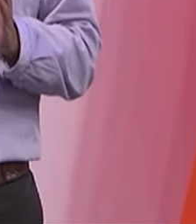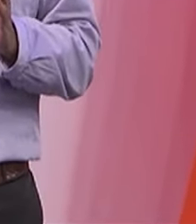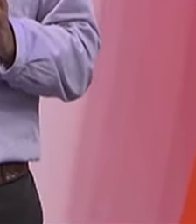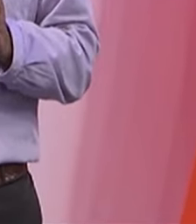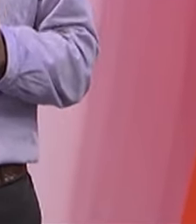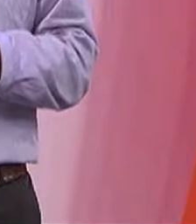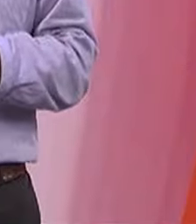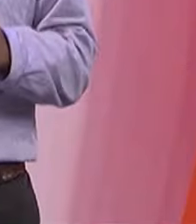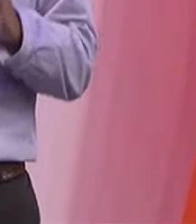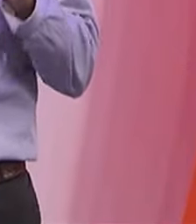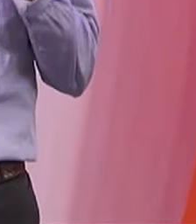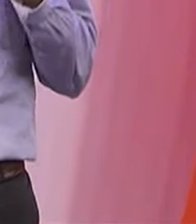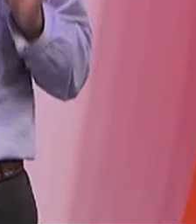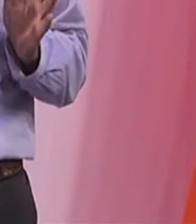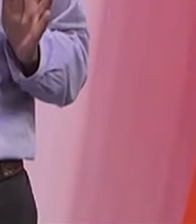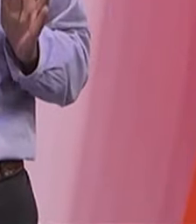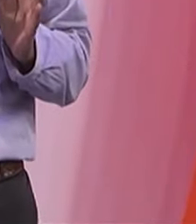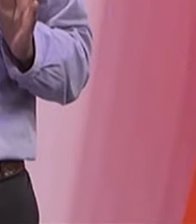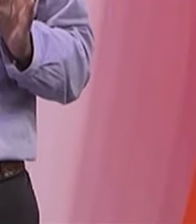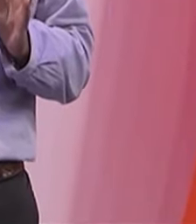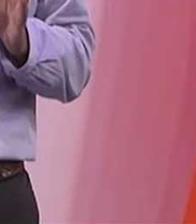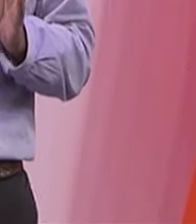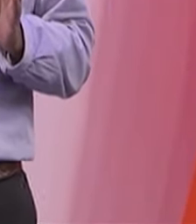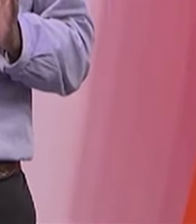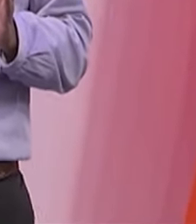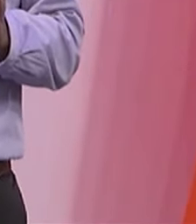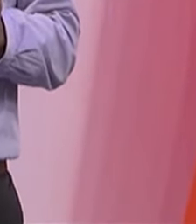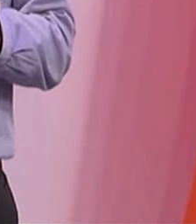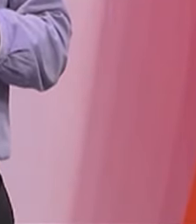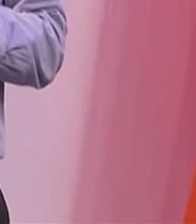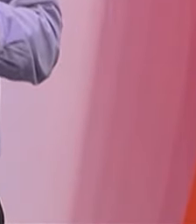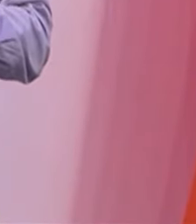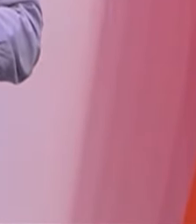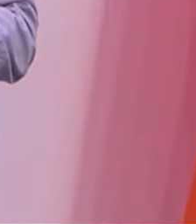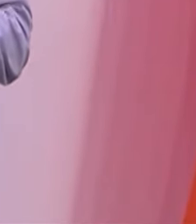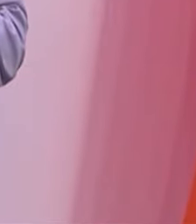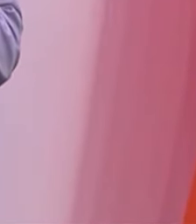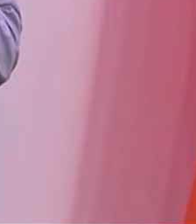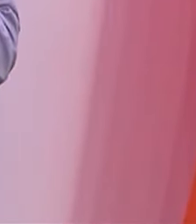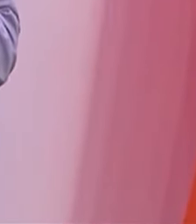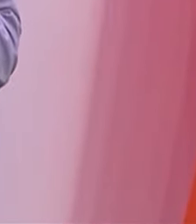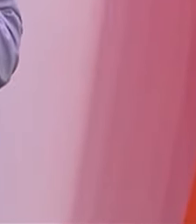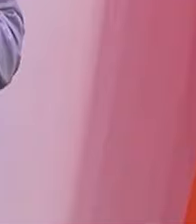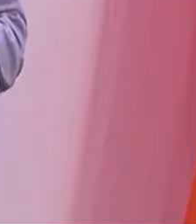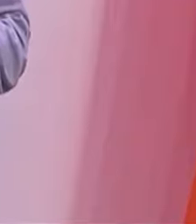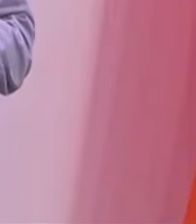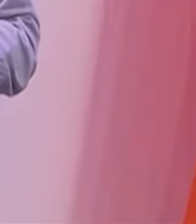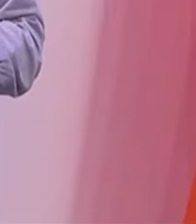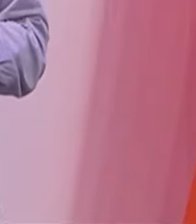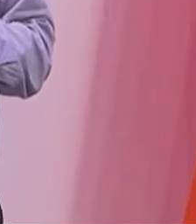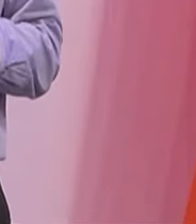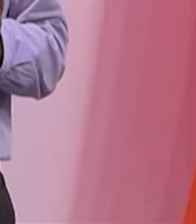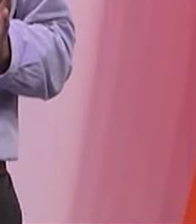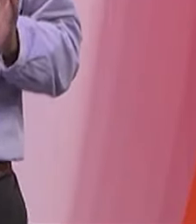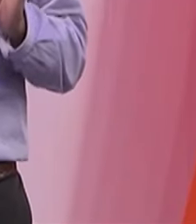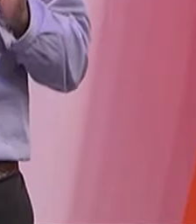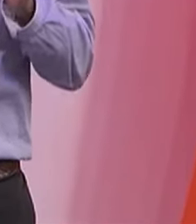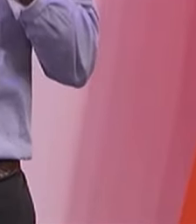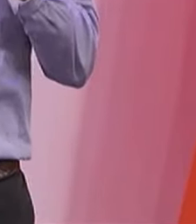utilicen una herramienta en línea, porque a veces que tipeamos mal una palabra y estas herramientas sustituyen la palabra por la más próxima y no significa lo